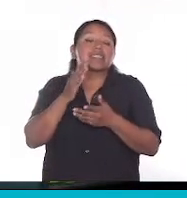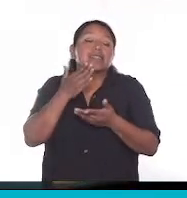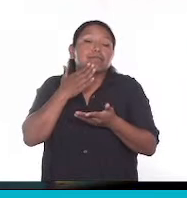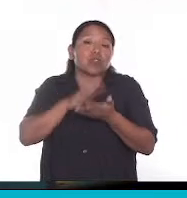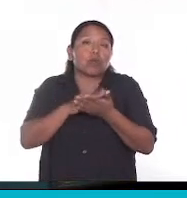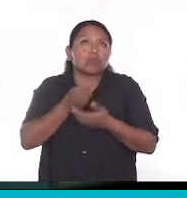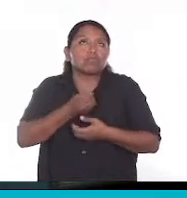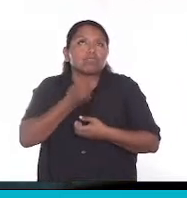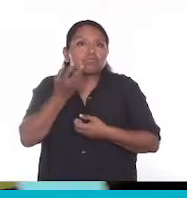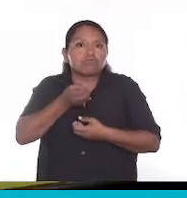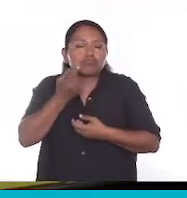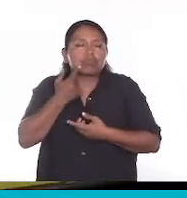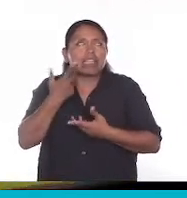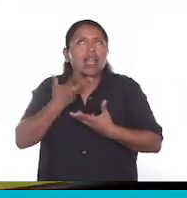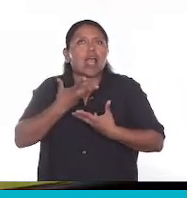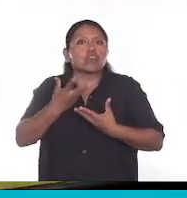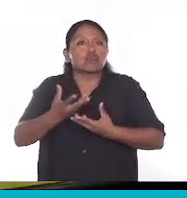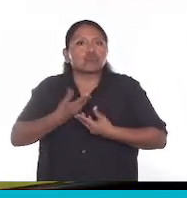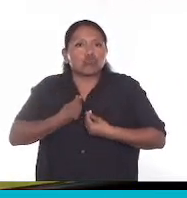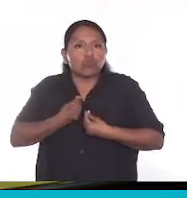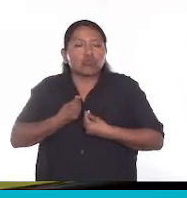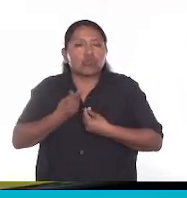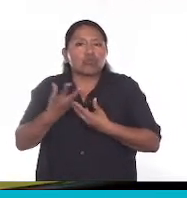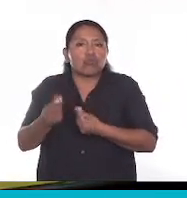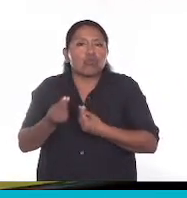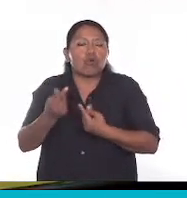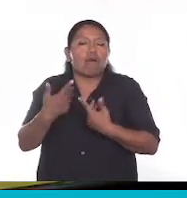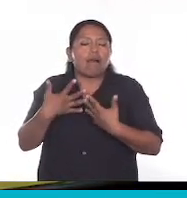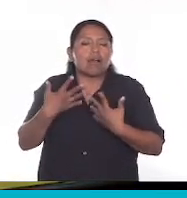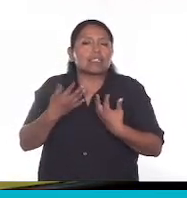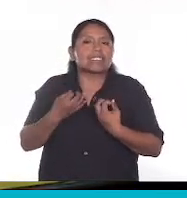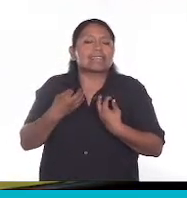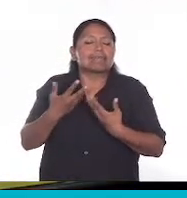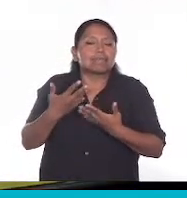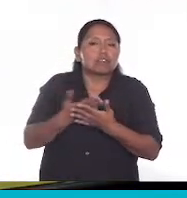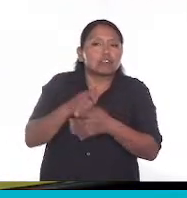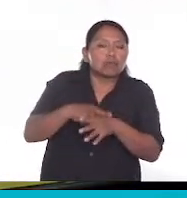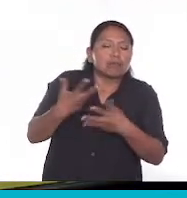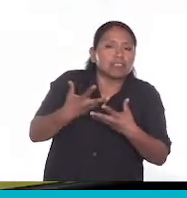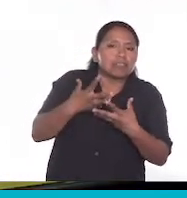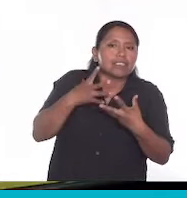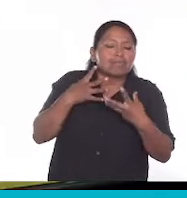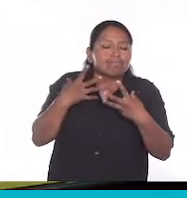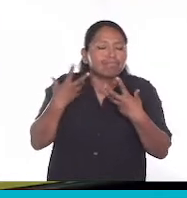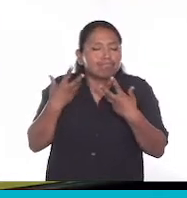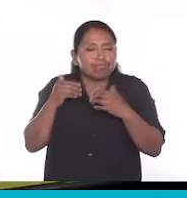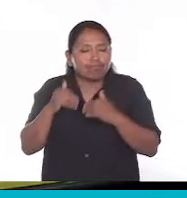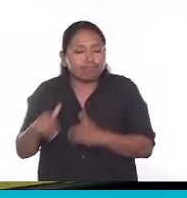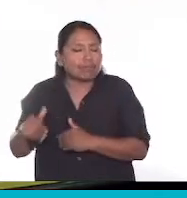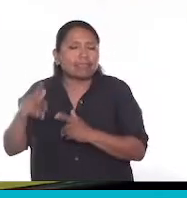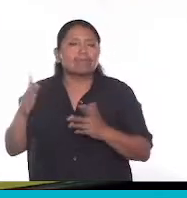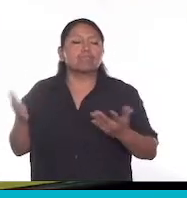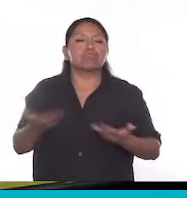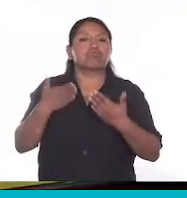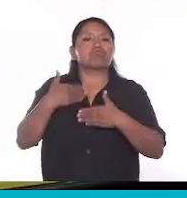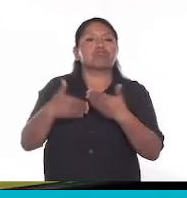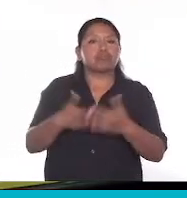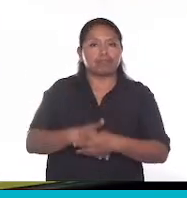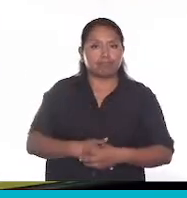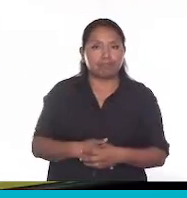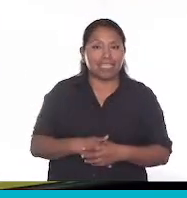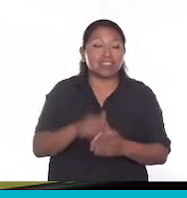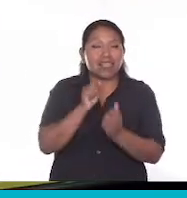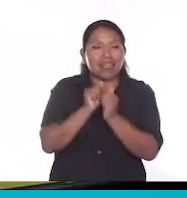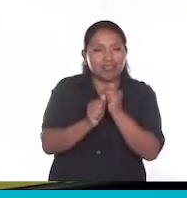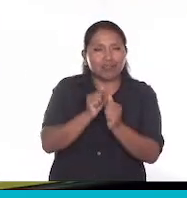le ayudó a sobrevivir en los momentos donde estaba a punto de quebrarse, ¿no? Esa es un poco la